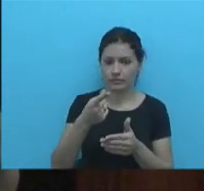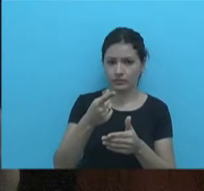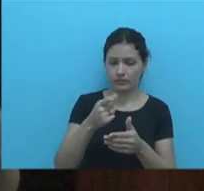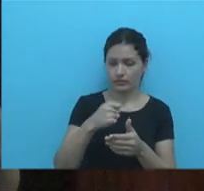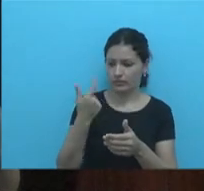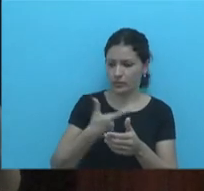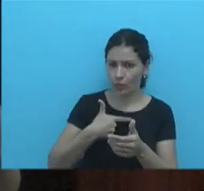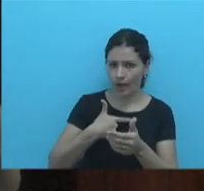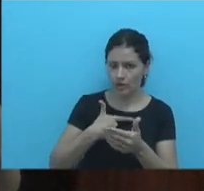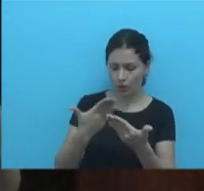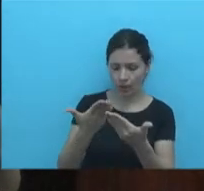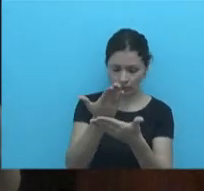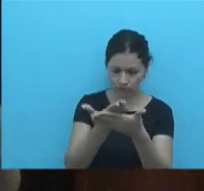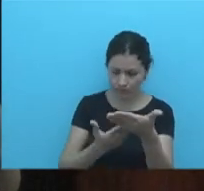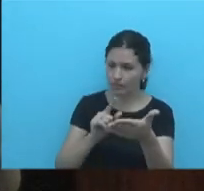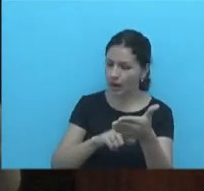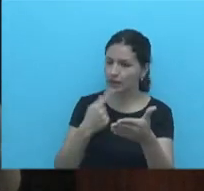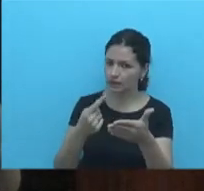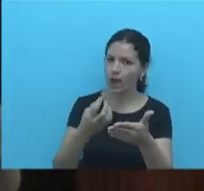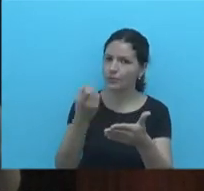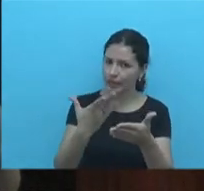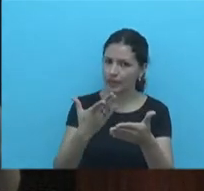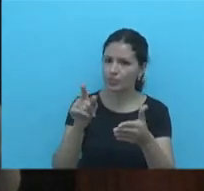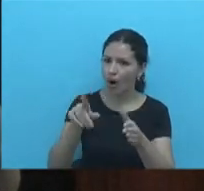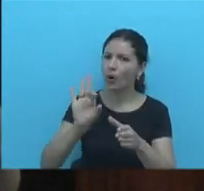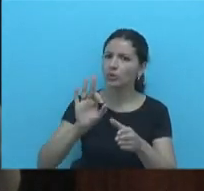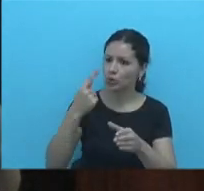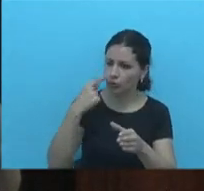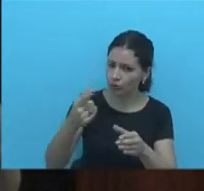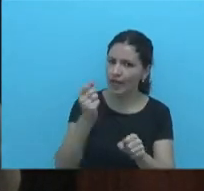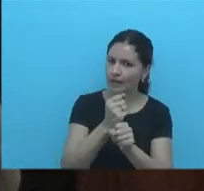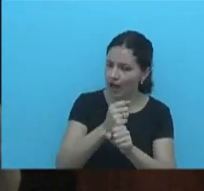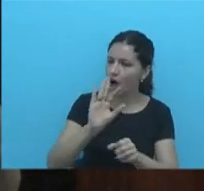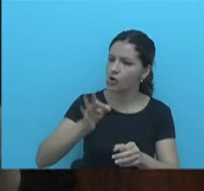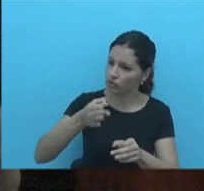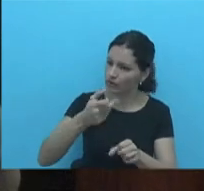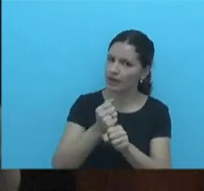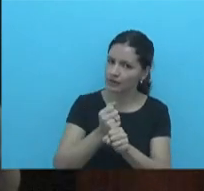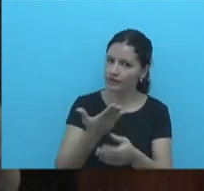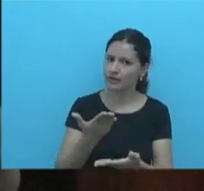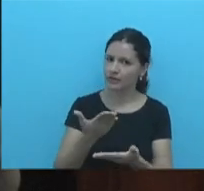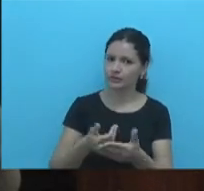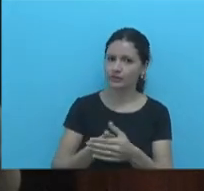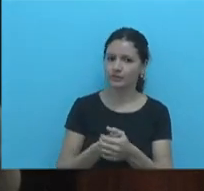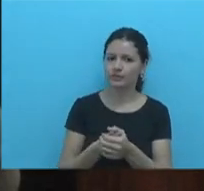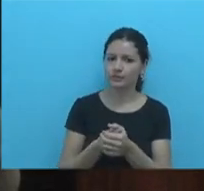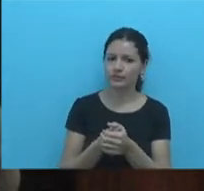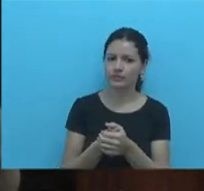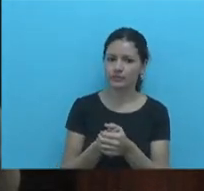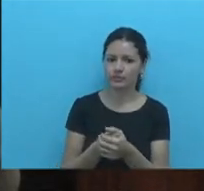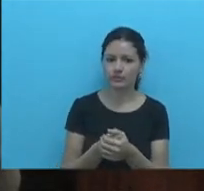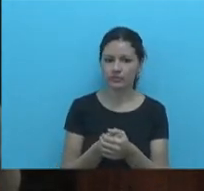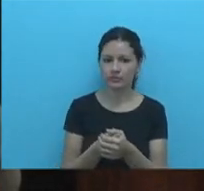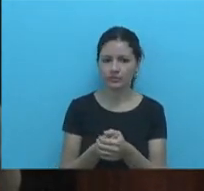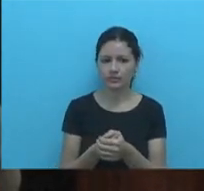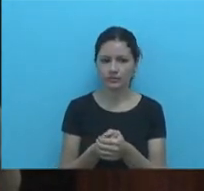que te pueda llegar a tomar como su empleado tenga una constancia de que vos tenés algo de idea en